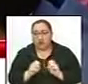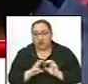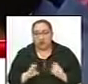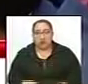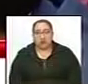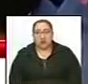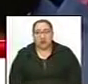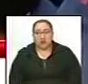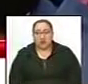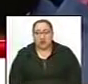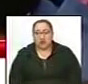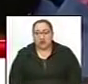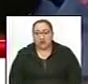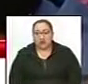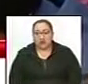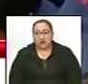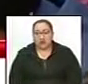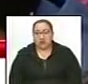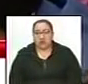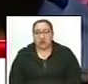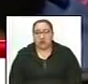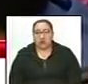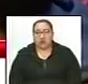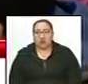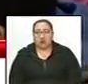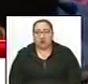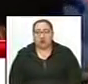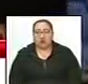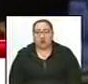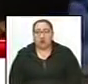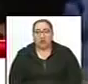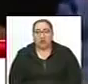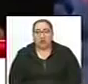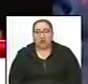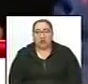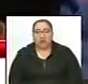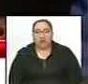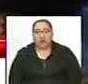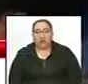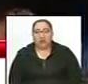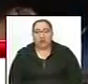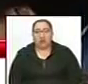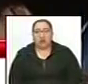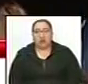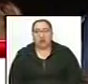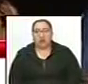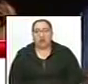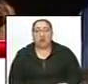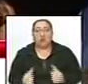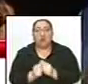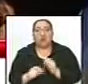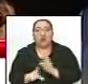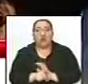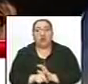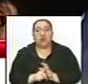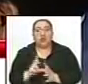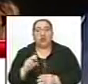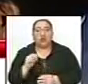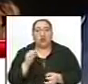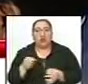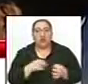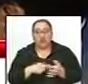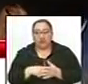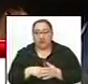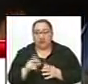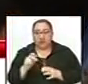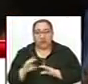clara en lo que tiene que ver con lo que la ley no señala, no es imperativo